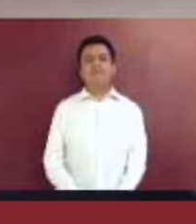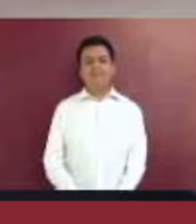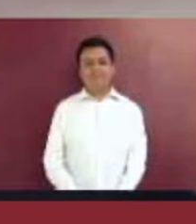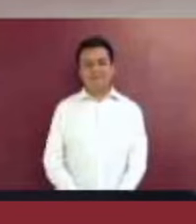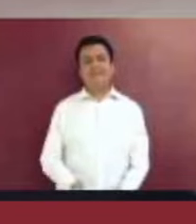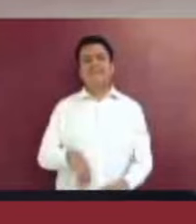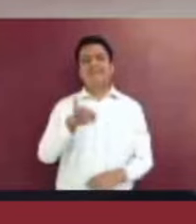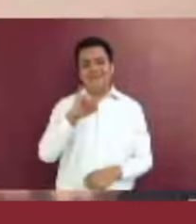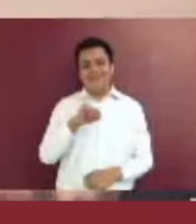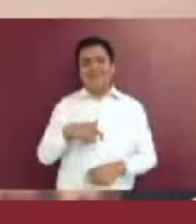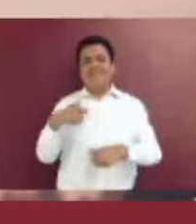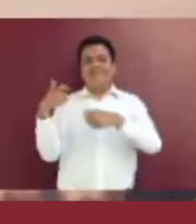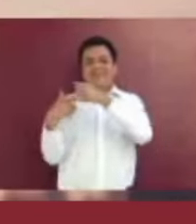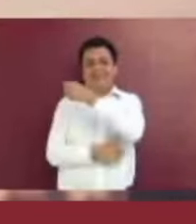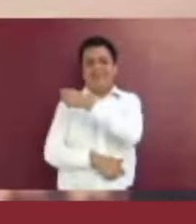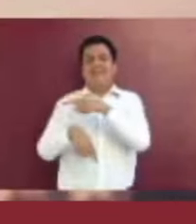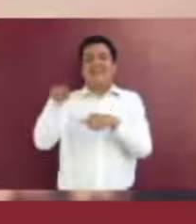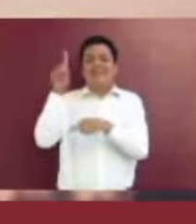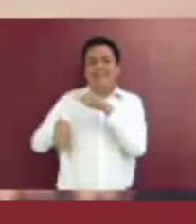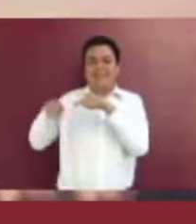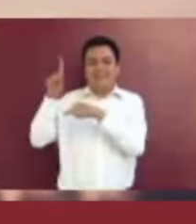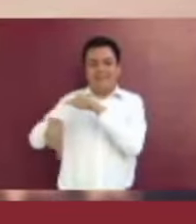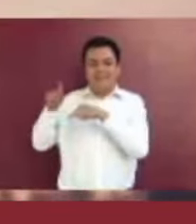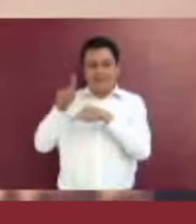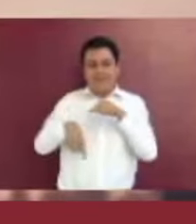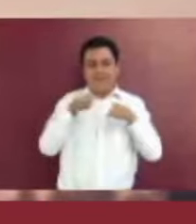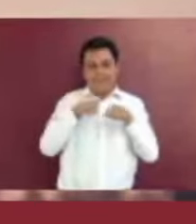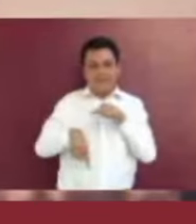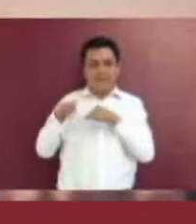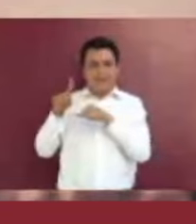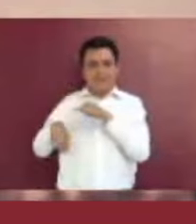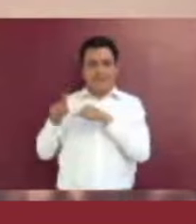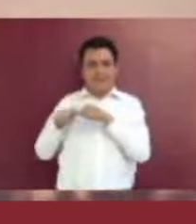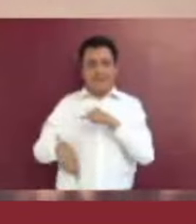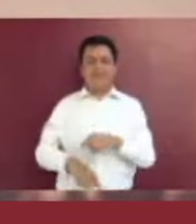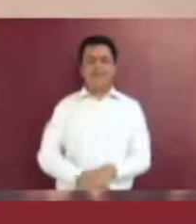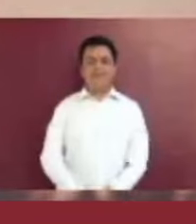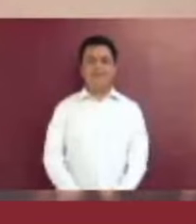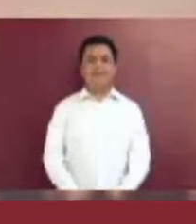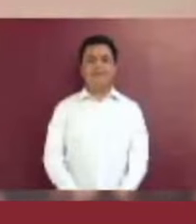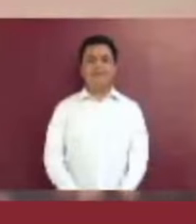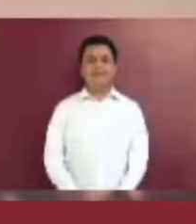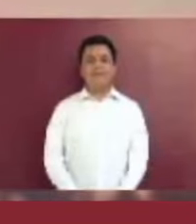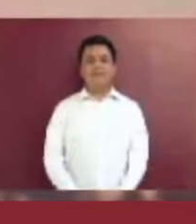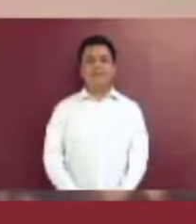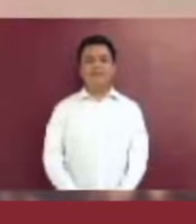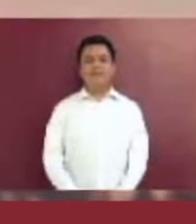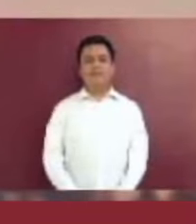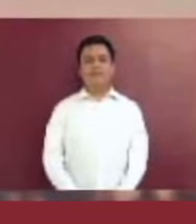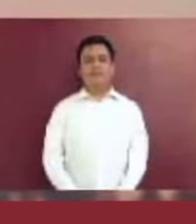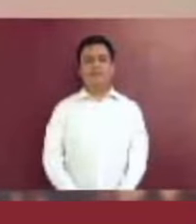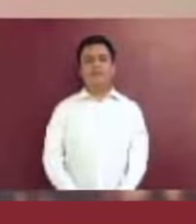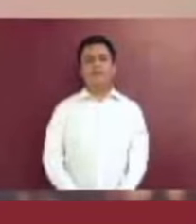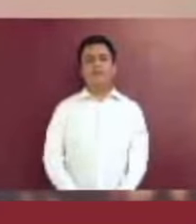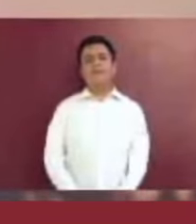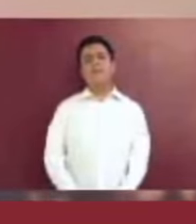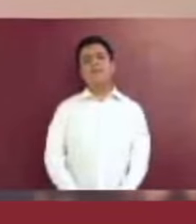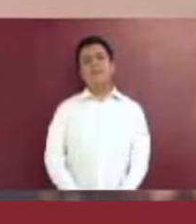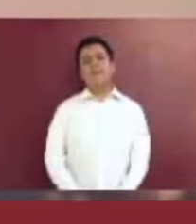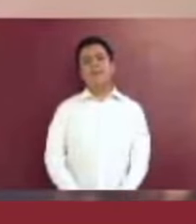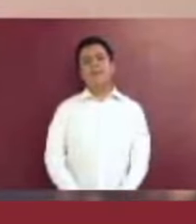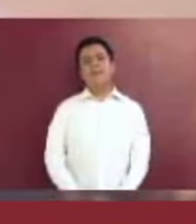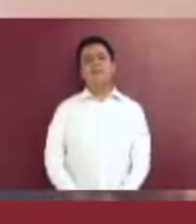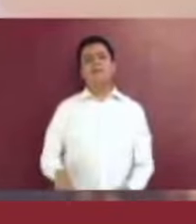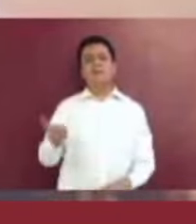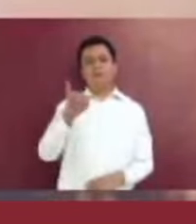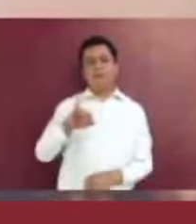el partido del trabajo y el partido verde ecologista de México sein baum ha planteado una serie de propuestas que buscan transformar